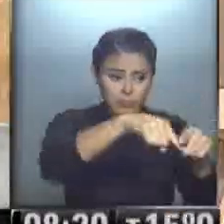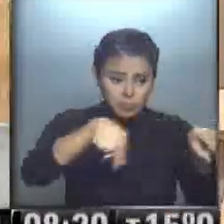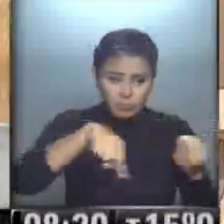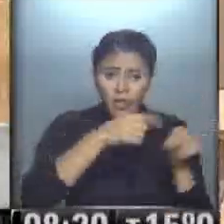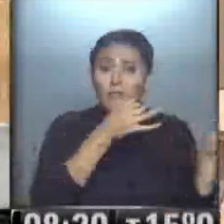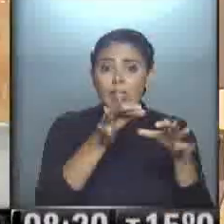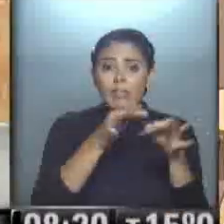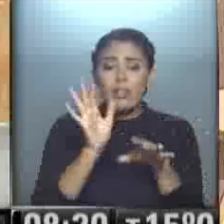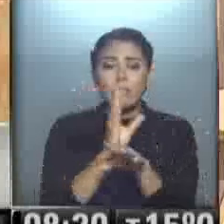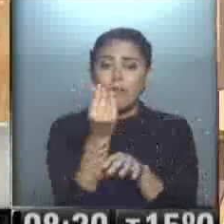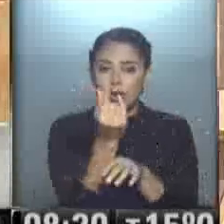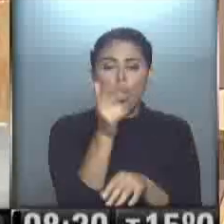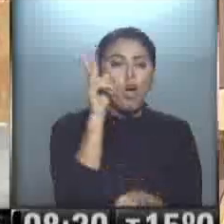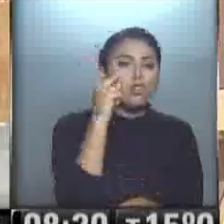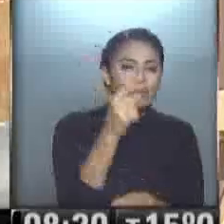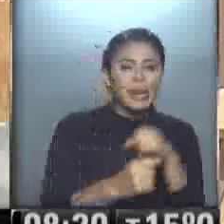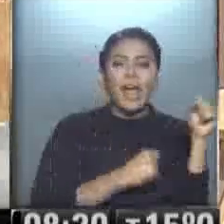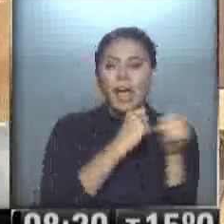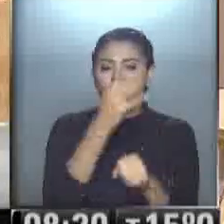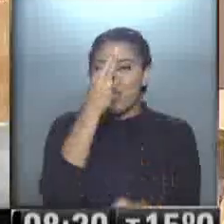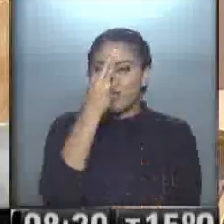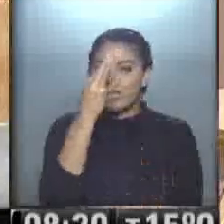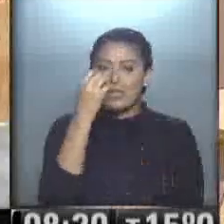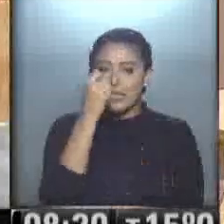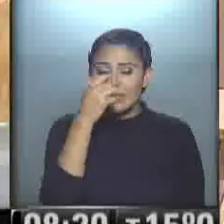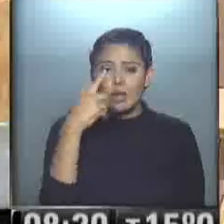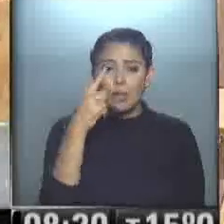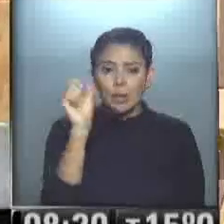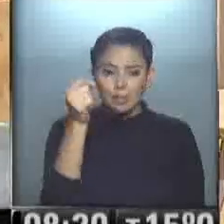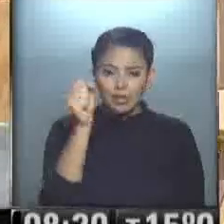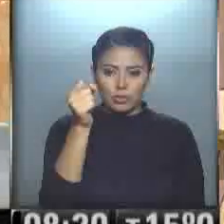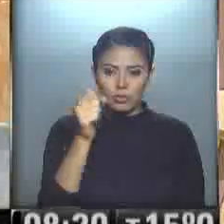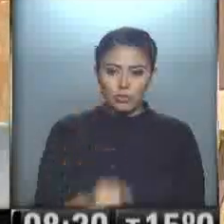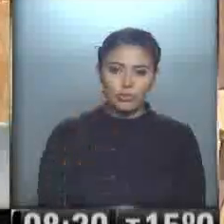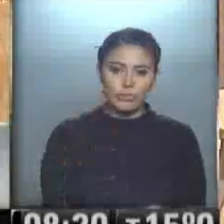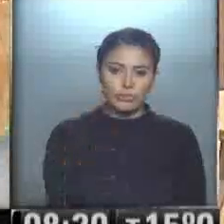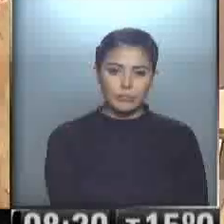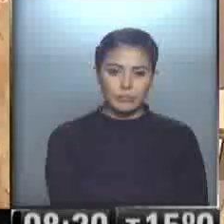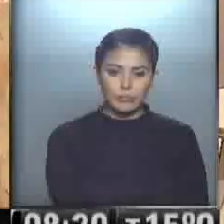comercializaban por cifras que van de 8000 a 25000 pesos